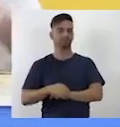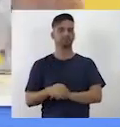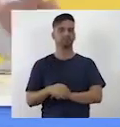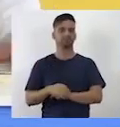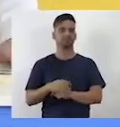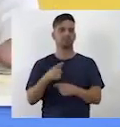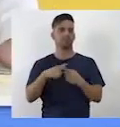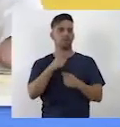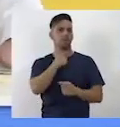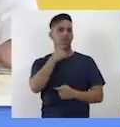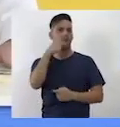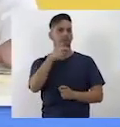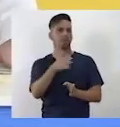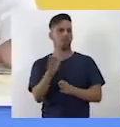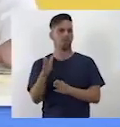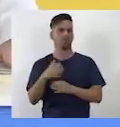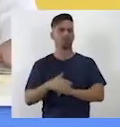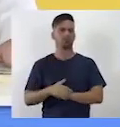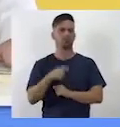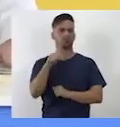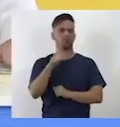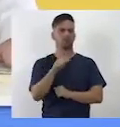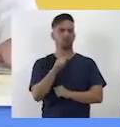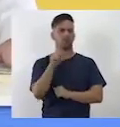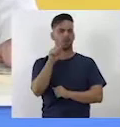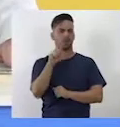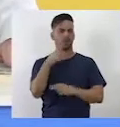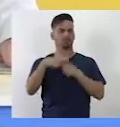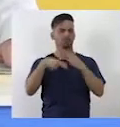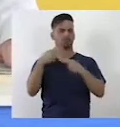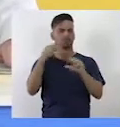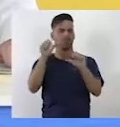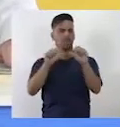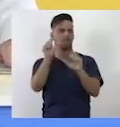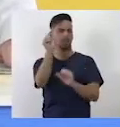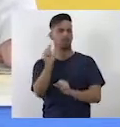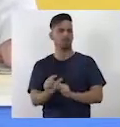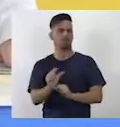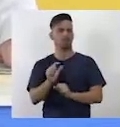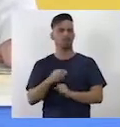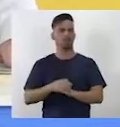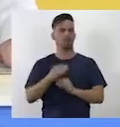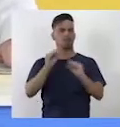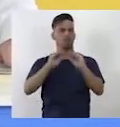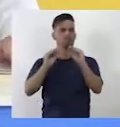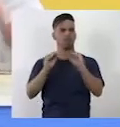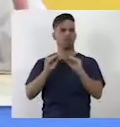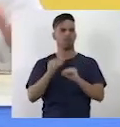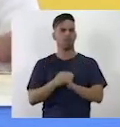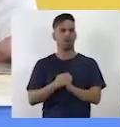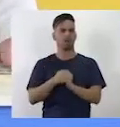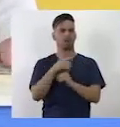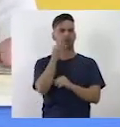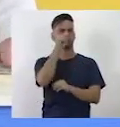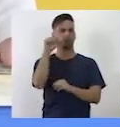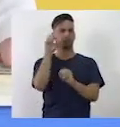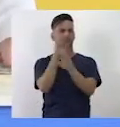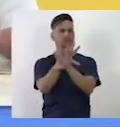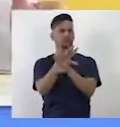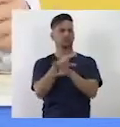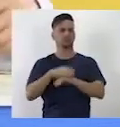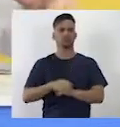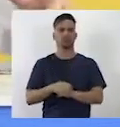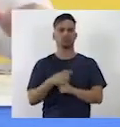dinero químico le tocó por equis motivo y preparar tiza y sustancias químicas para hacer yeso etcétera